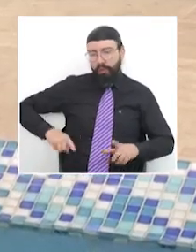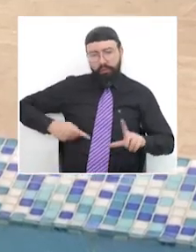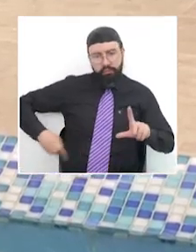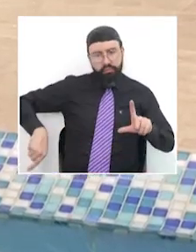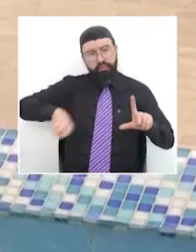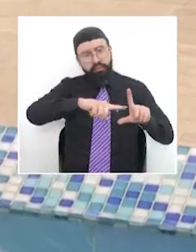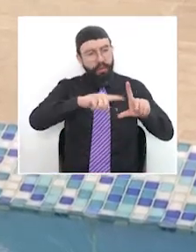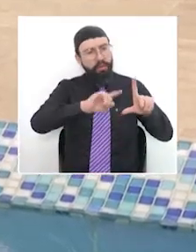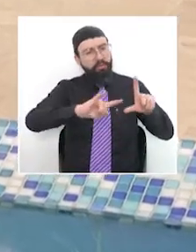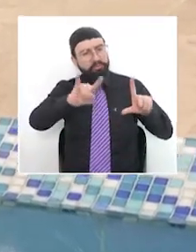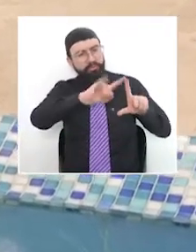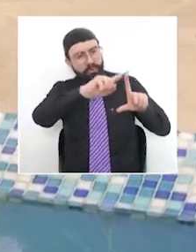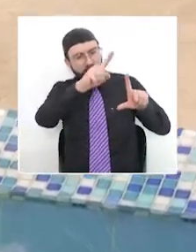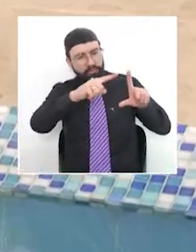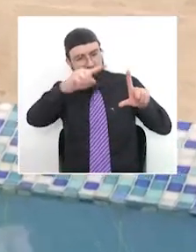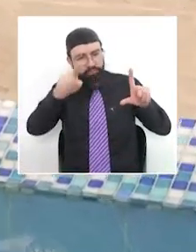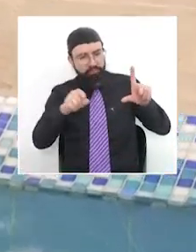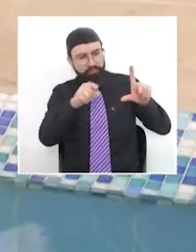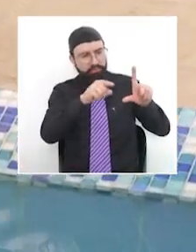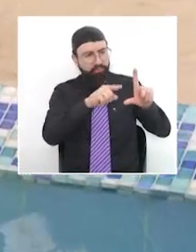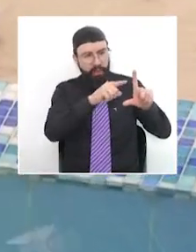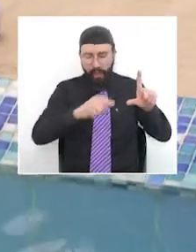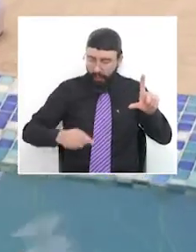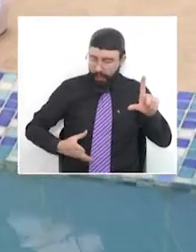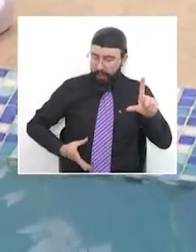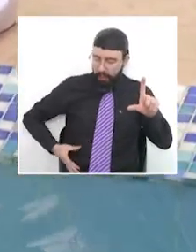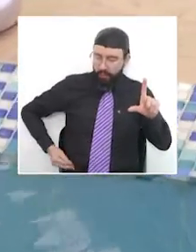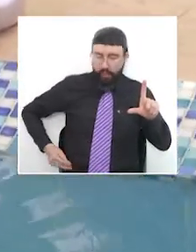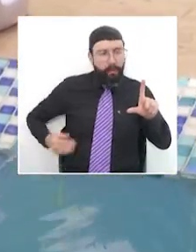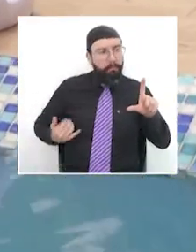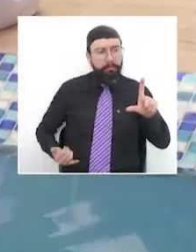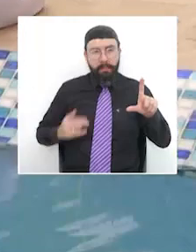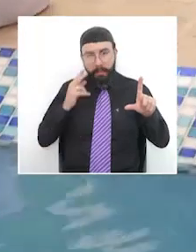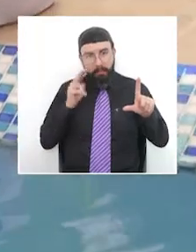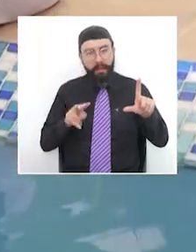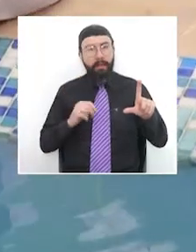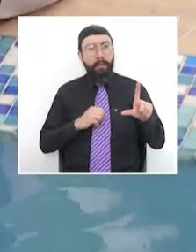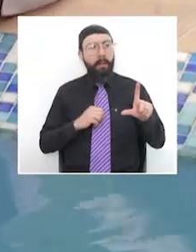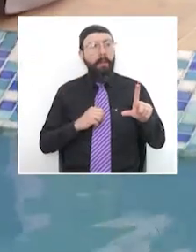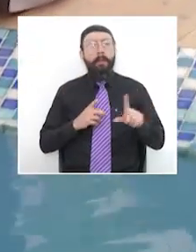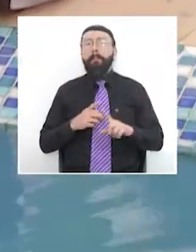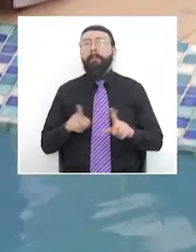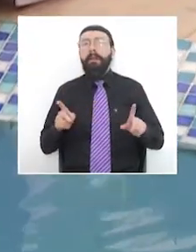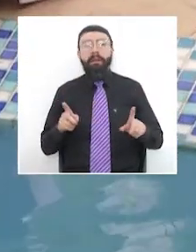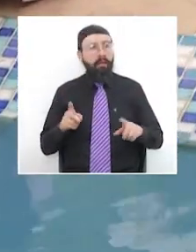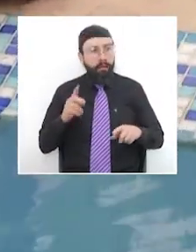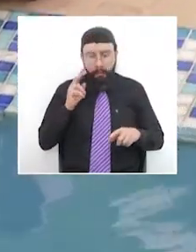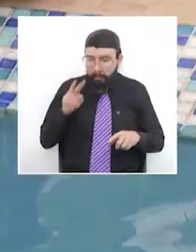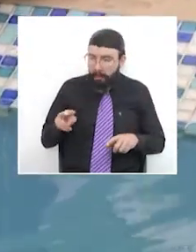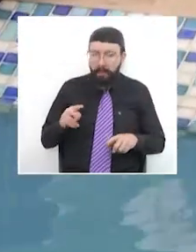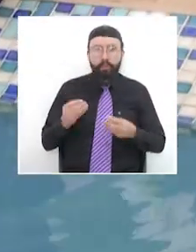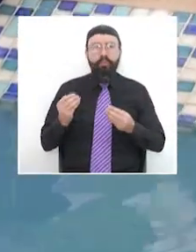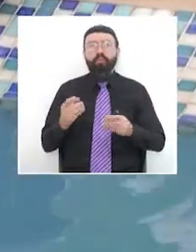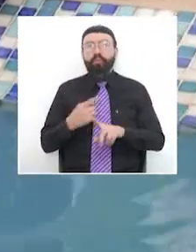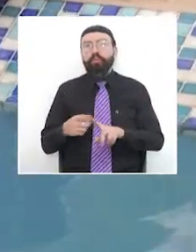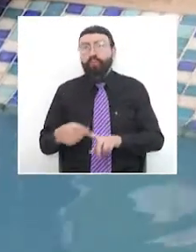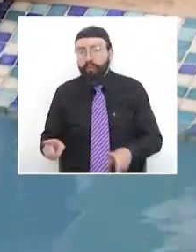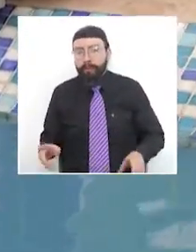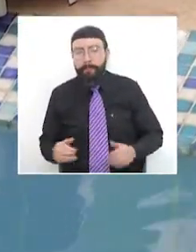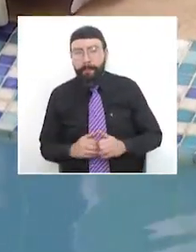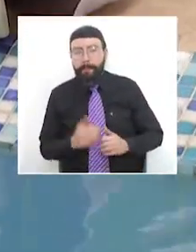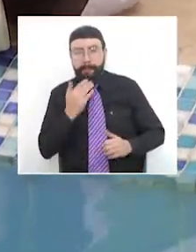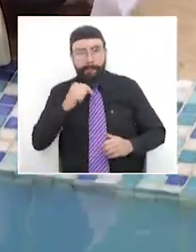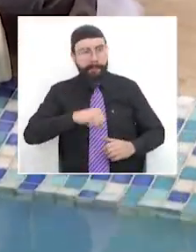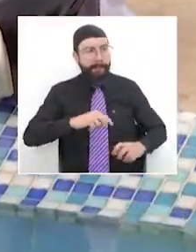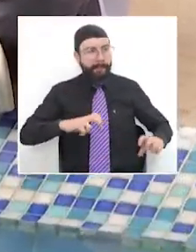ahí, ondas, y entonces vamos a ver hígado. Pero resulta que podemos ver muchas cosas. Nosotros en nuestro Parque de